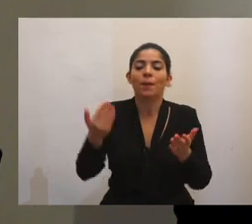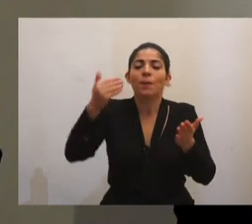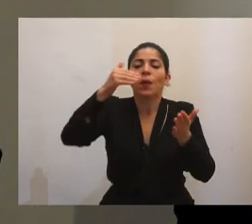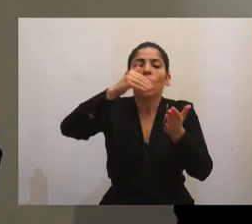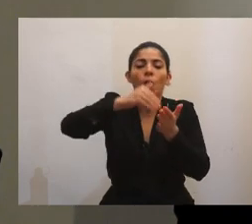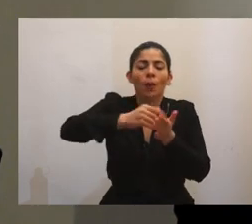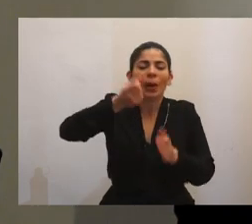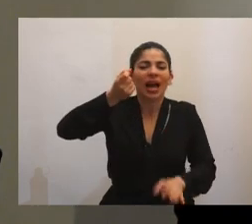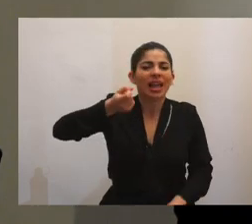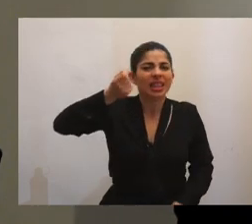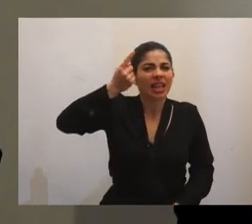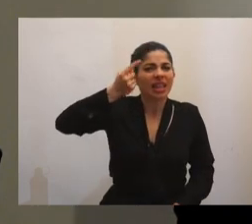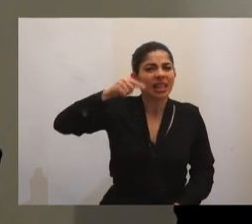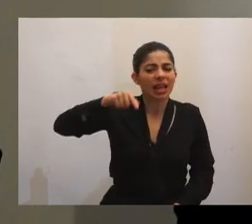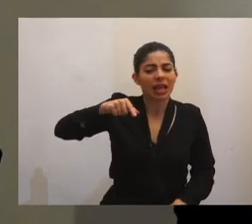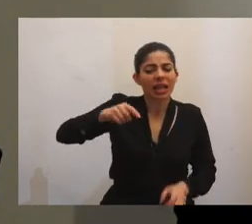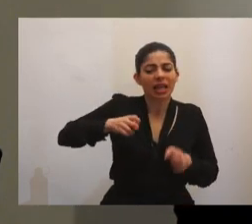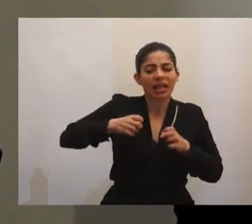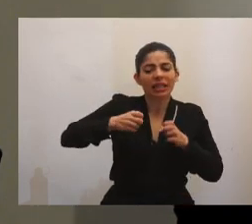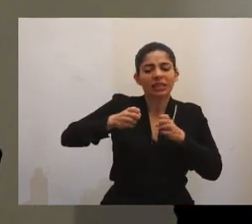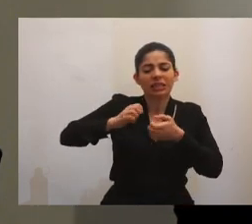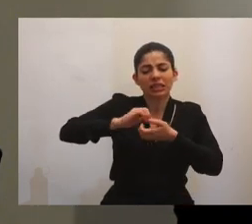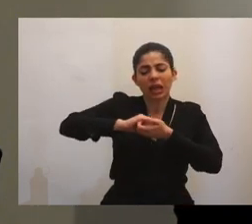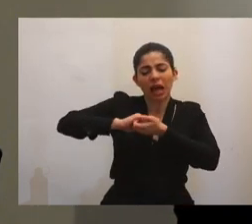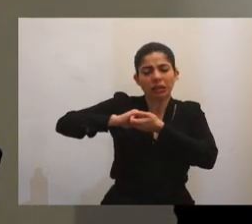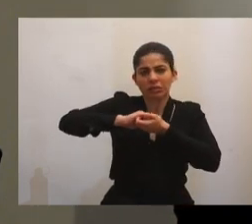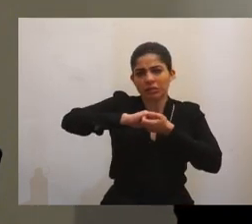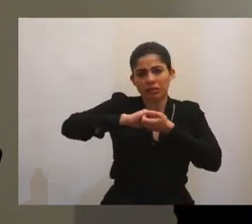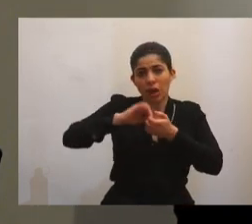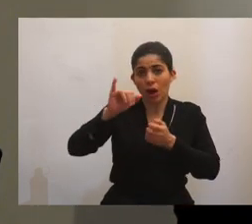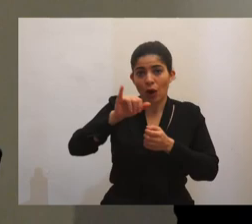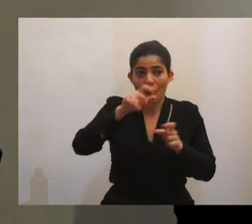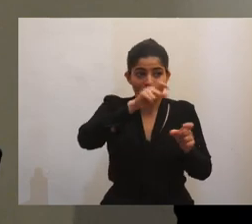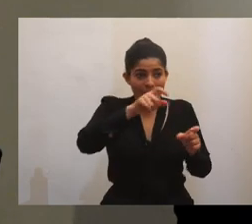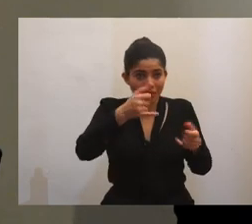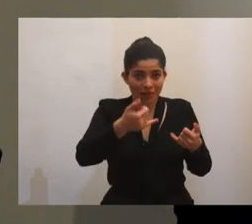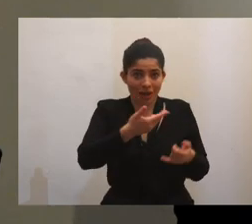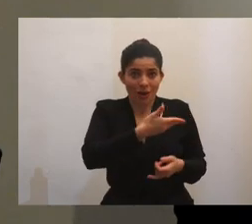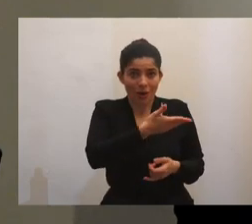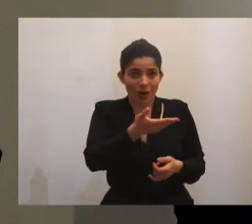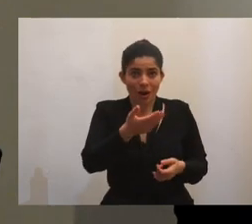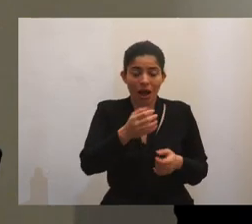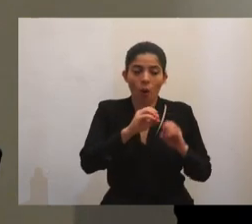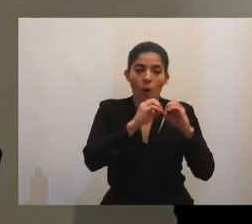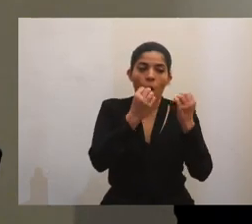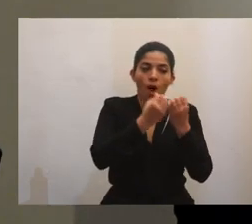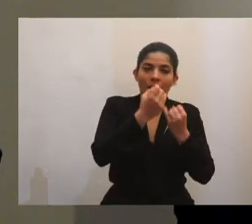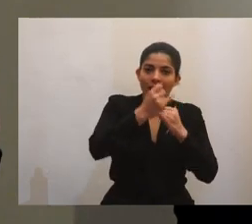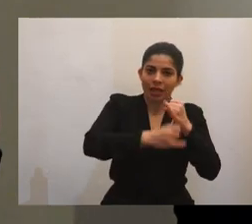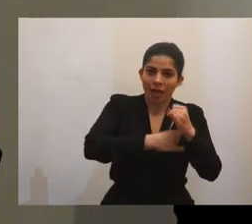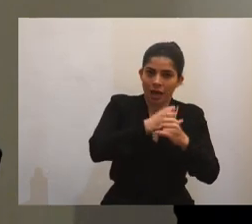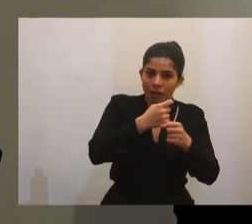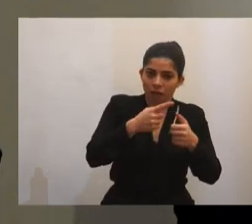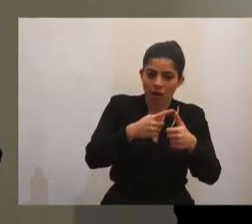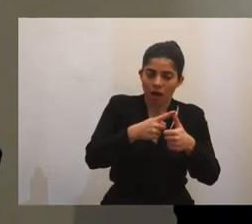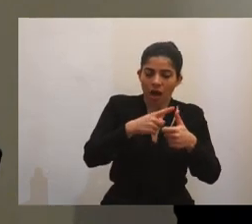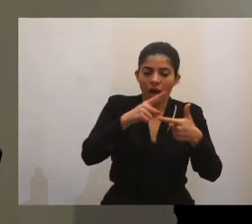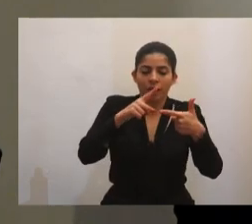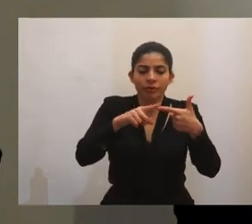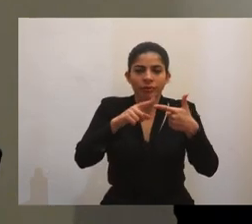reentender las alianzas estratégicas entre actores como los que hoy tenemos aquí, un organismo internacional,